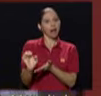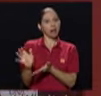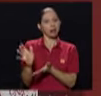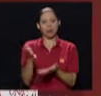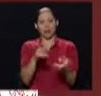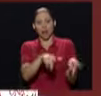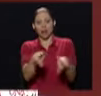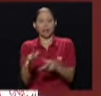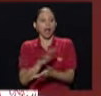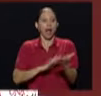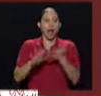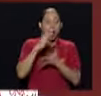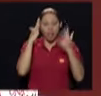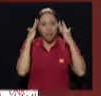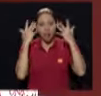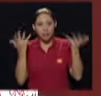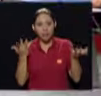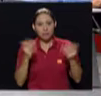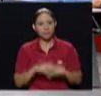caos, digamos, en la población.